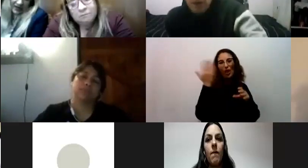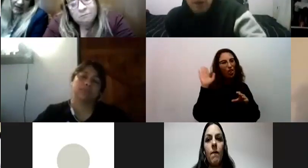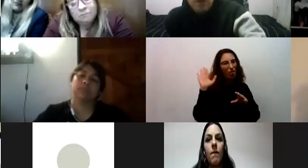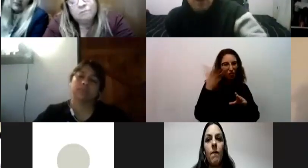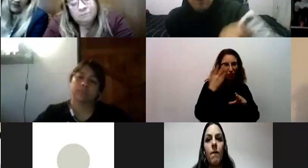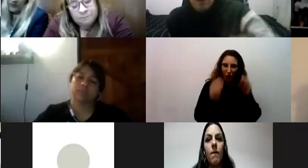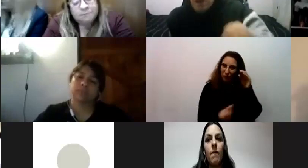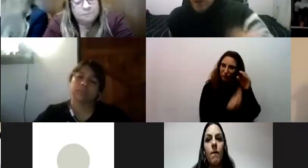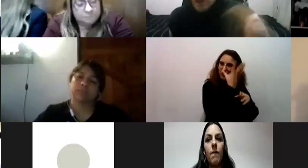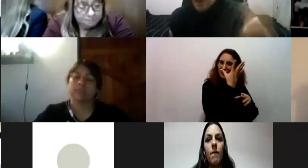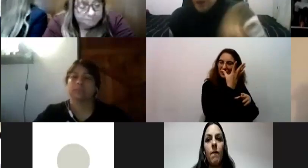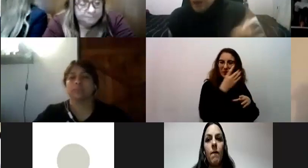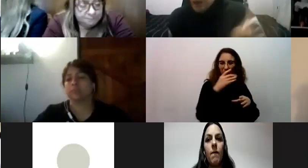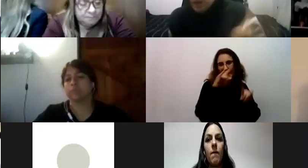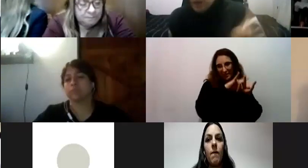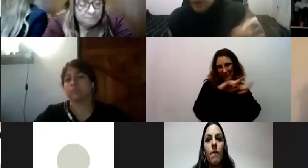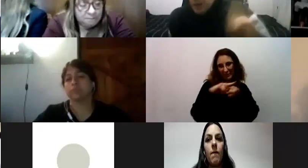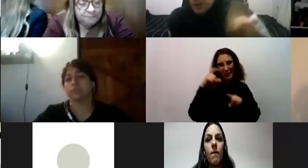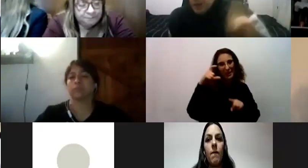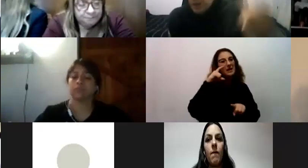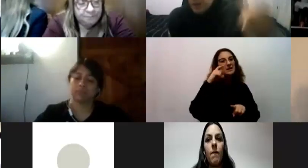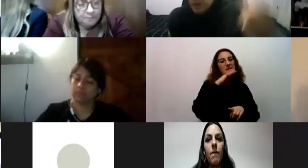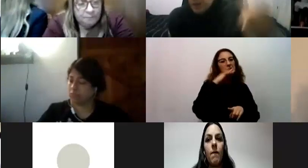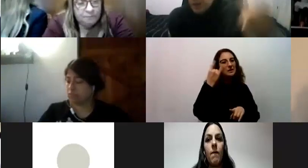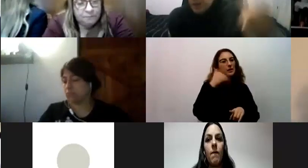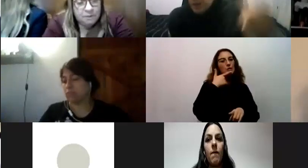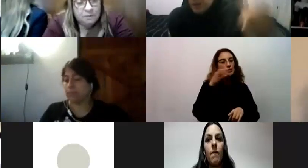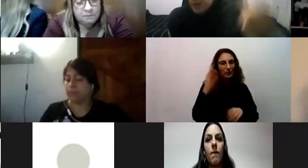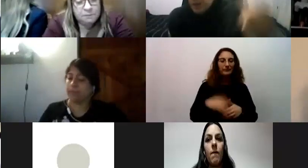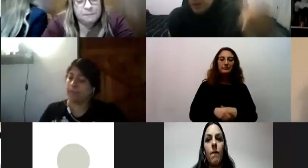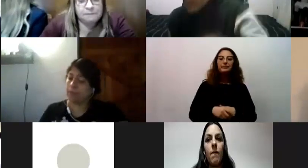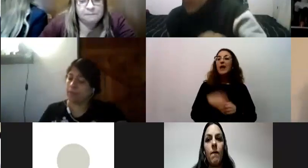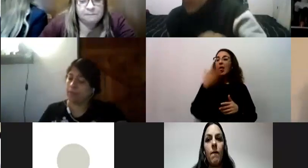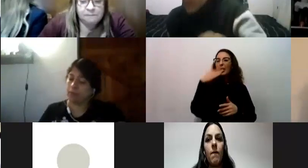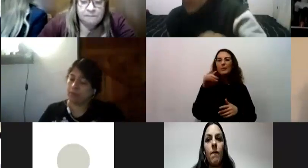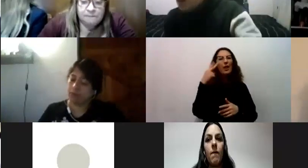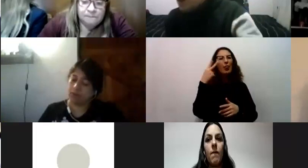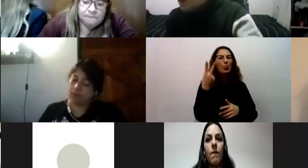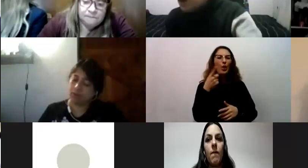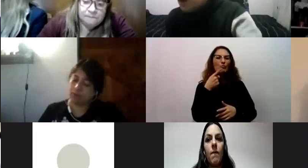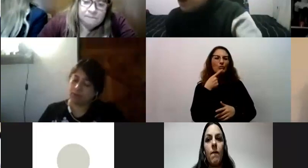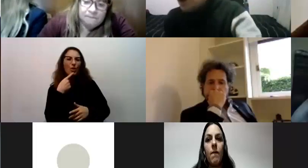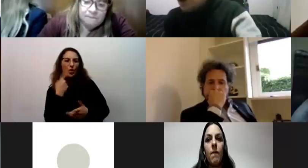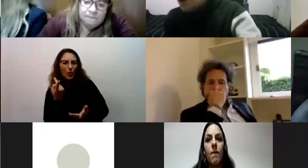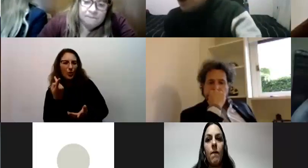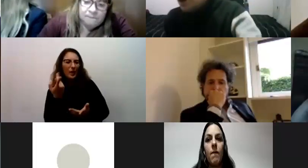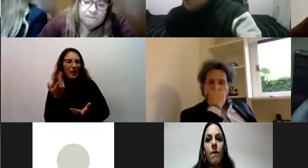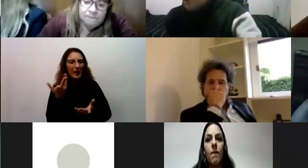página. Así que bueno, queda aclarado ese punto. Después hay dos consultas, más que nada sobre líneas